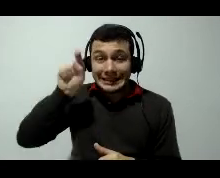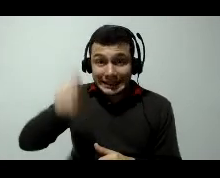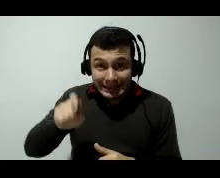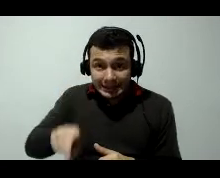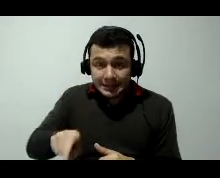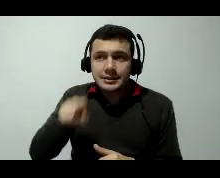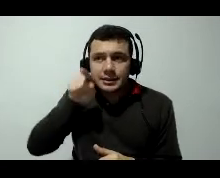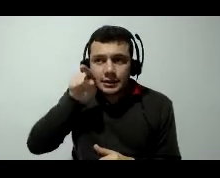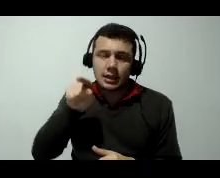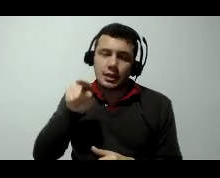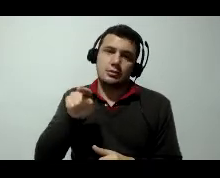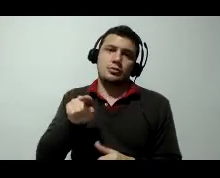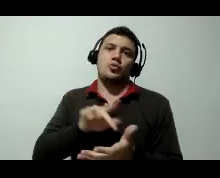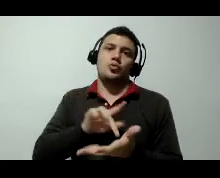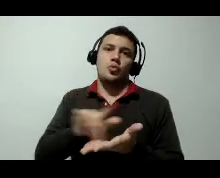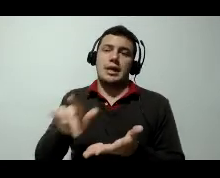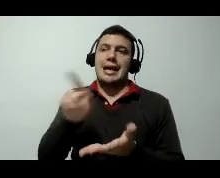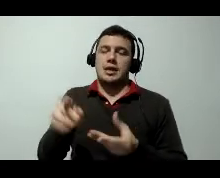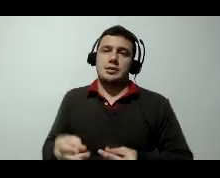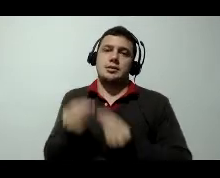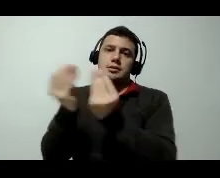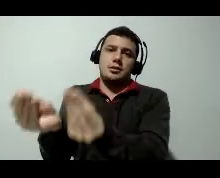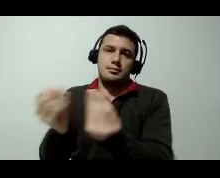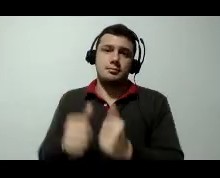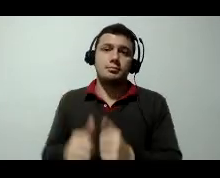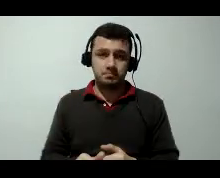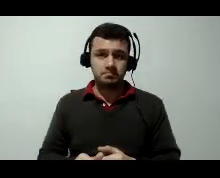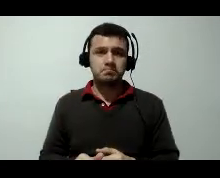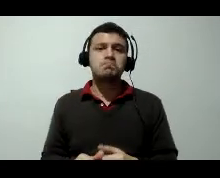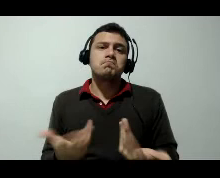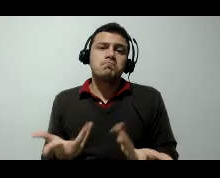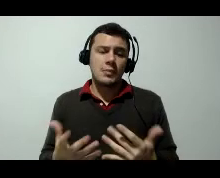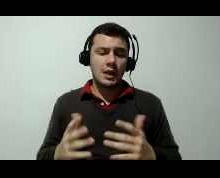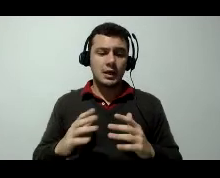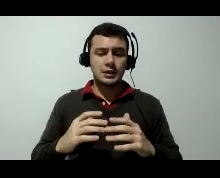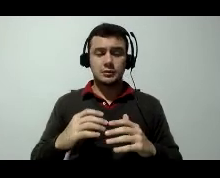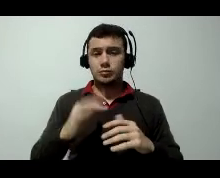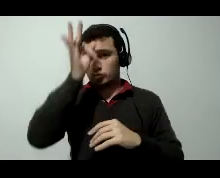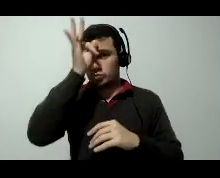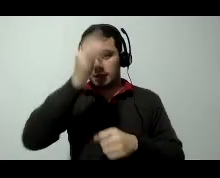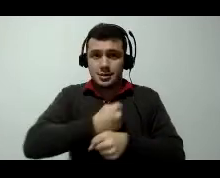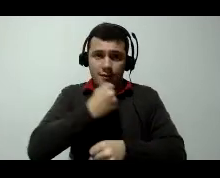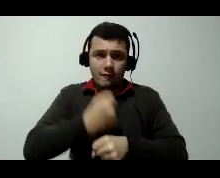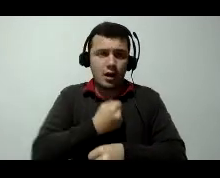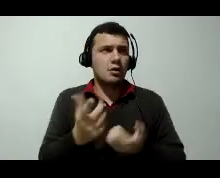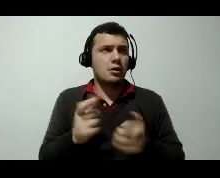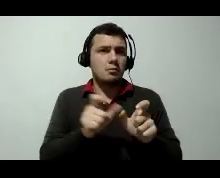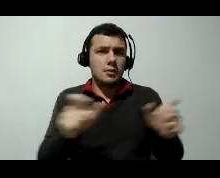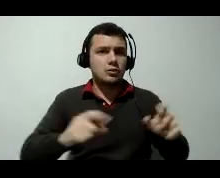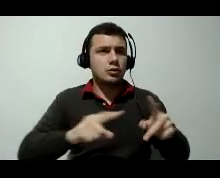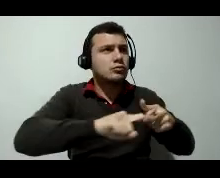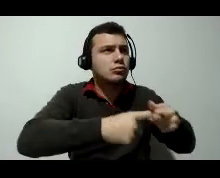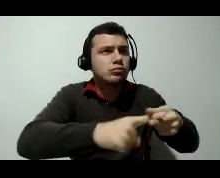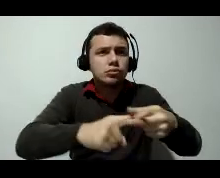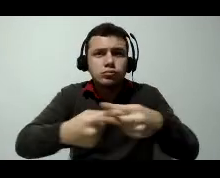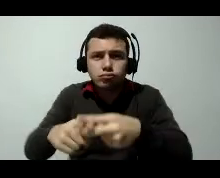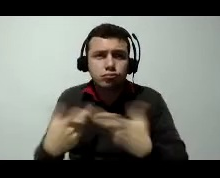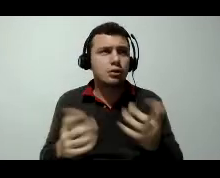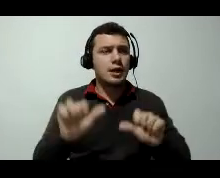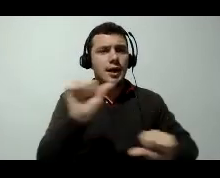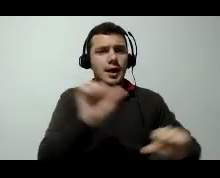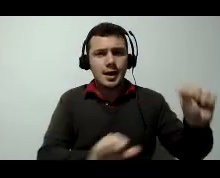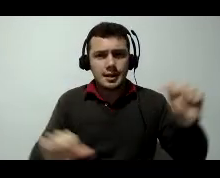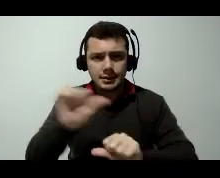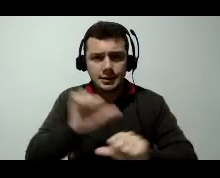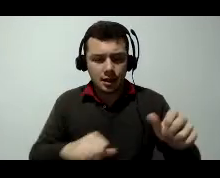bien es cierto, desde el sector salud, muchos estamos expuestos, el personal de mantenimiento, el personal de laboratorio clínico, central